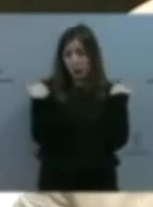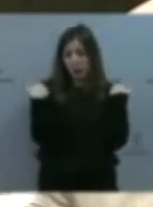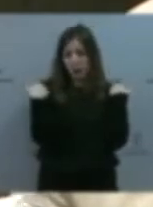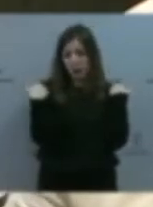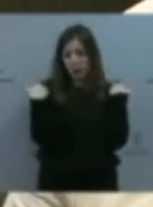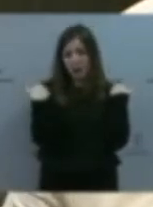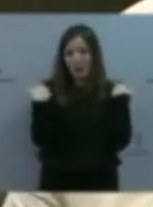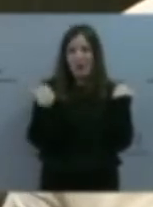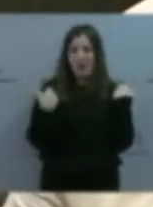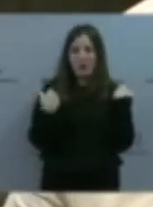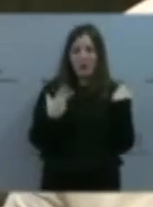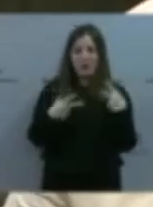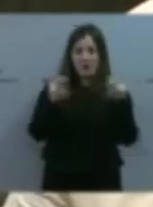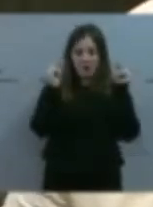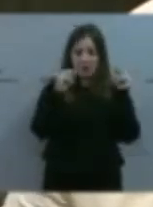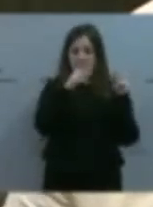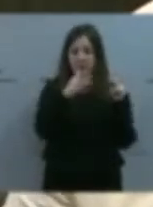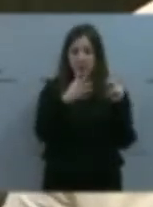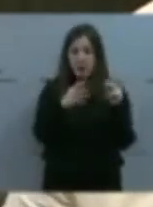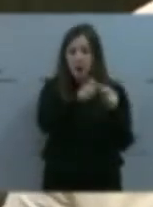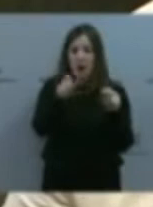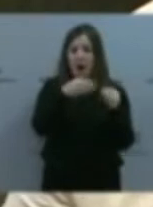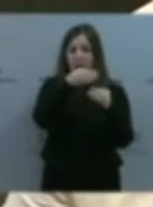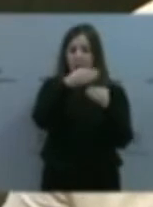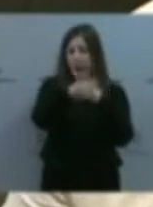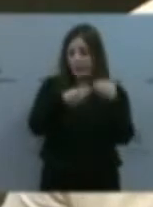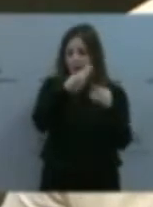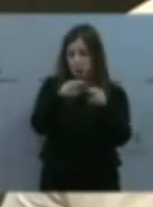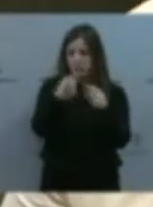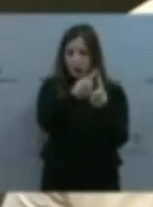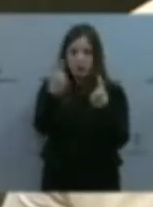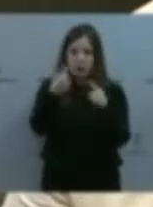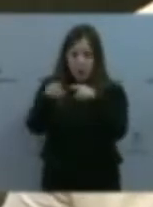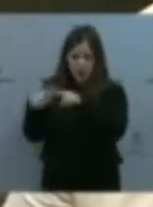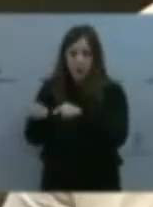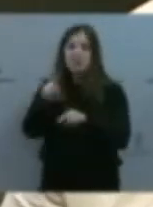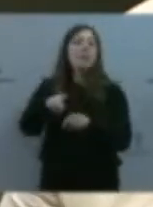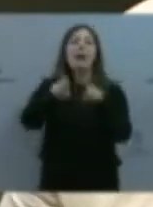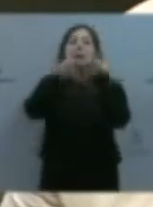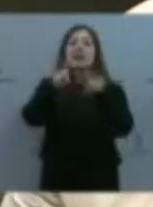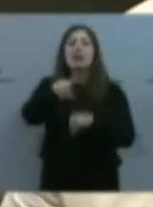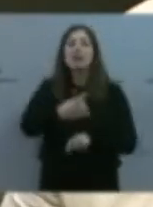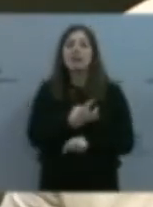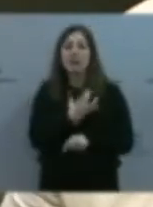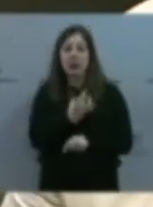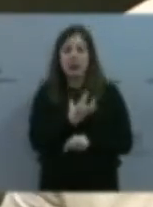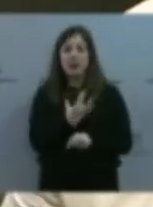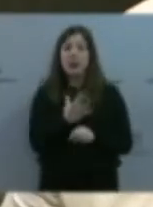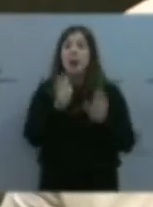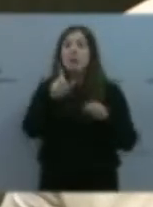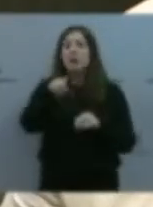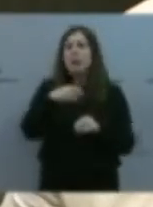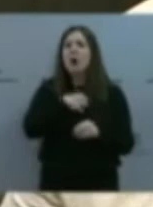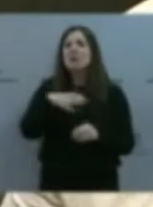agentes políticos, empresariales y sindicales. Aun así, cuesta entender que un partido político, a la